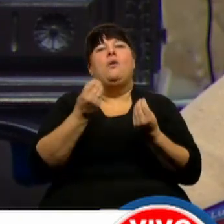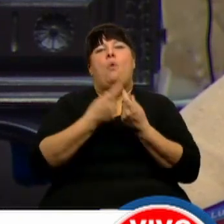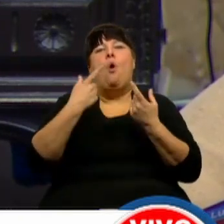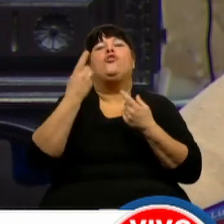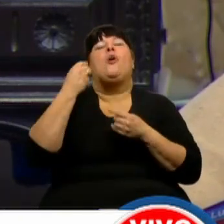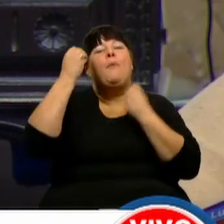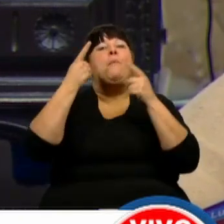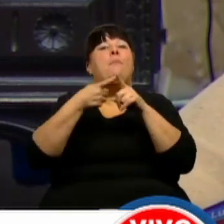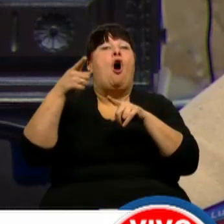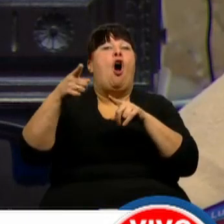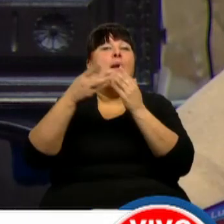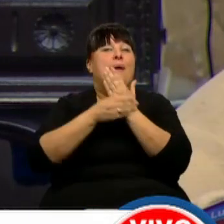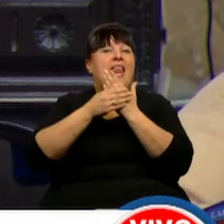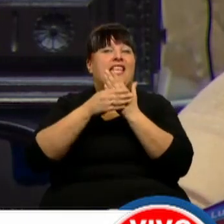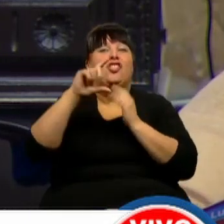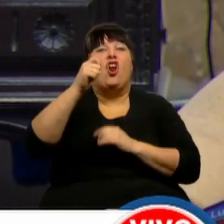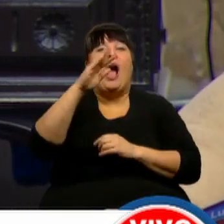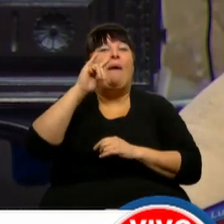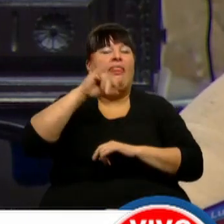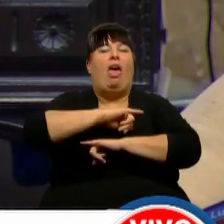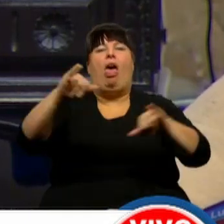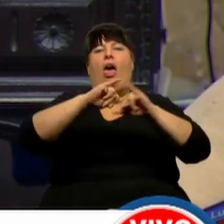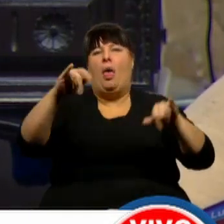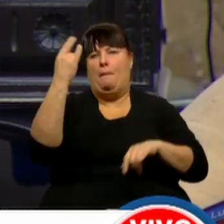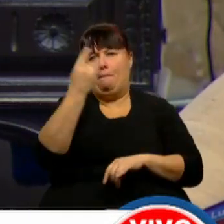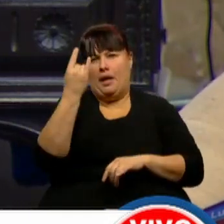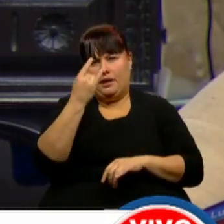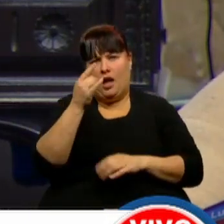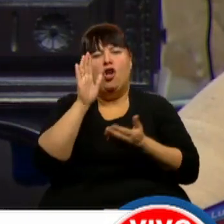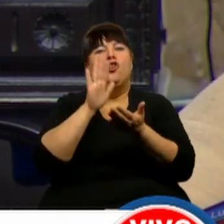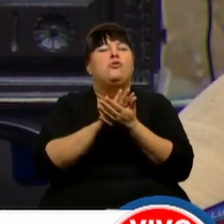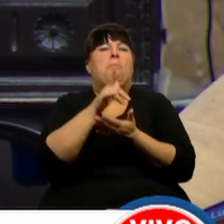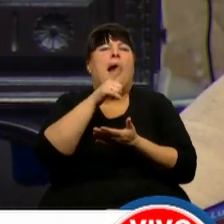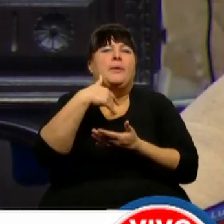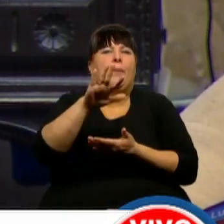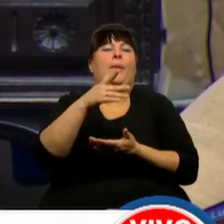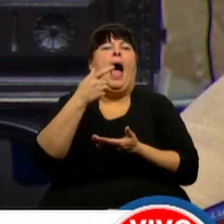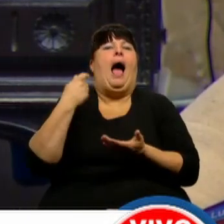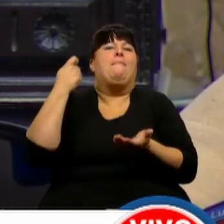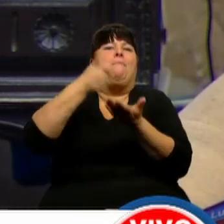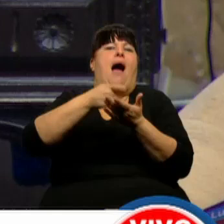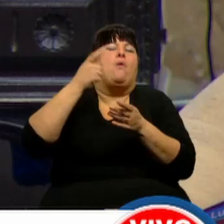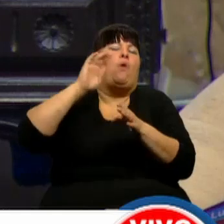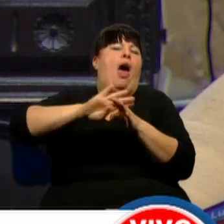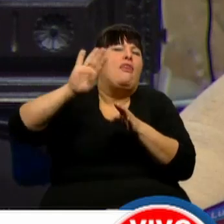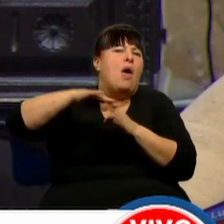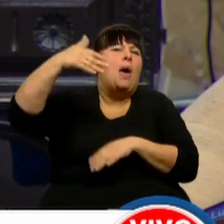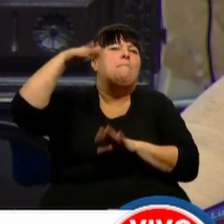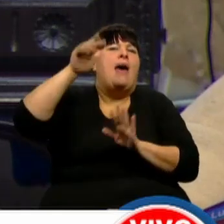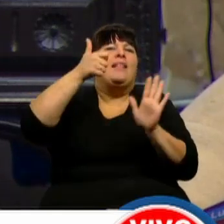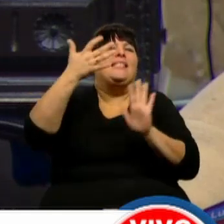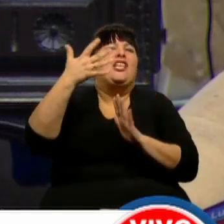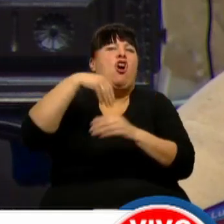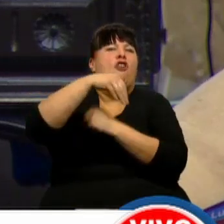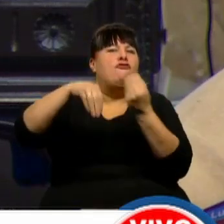anuncios mentirosos que hizo el ministro Cavandier tiene que ver con una supuesta reparación histórica para más de